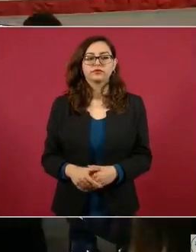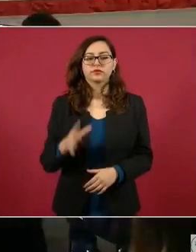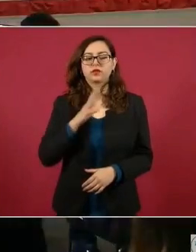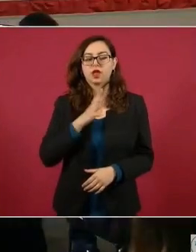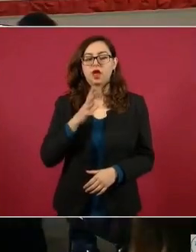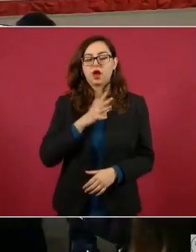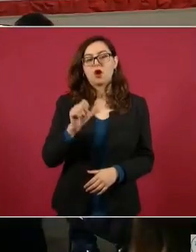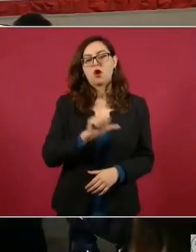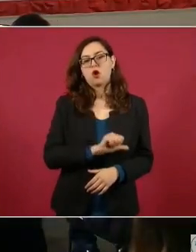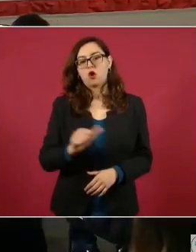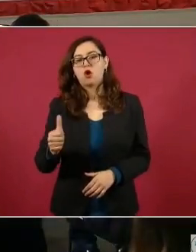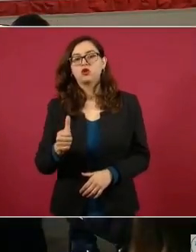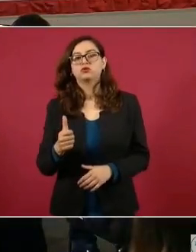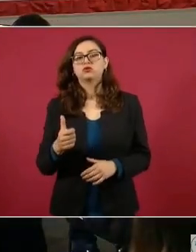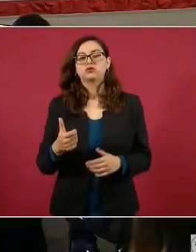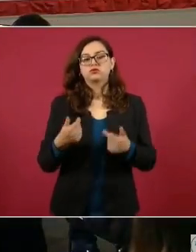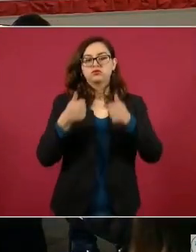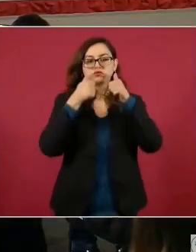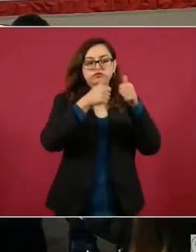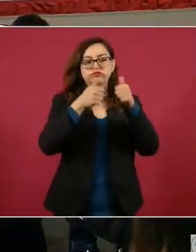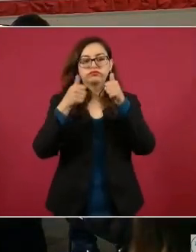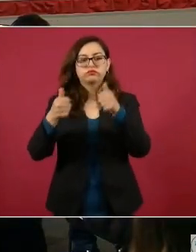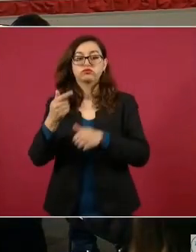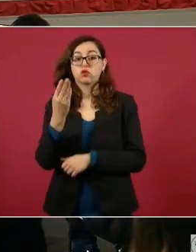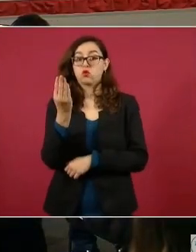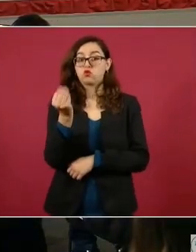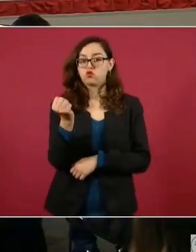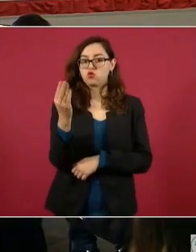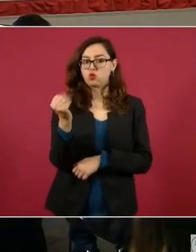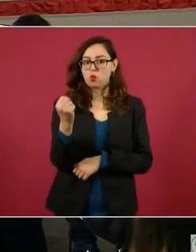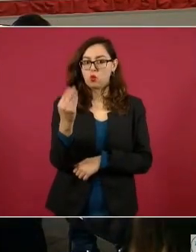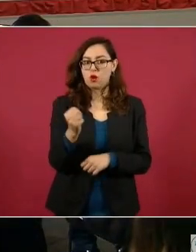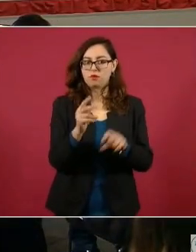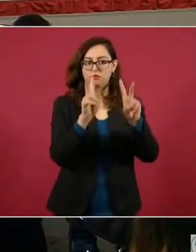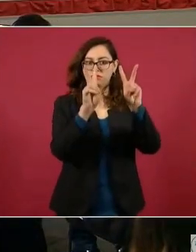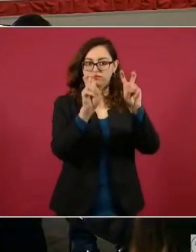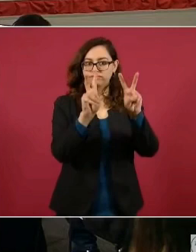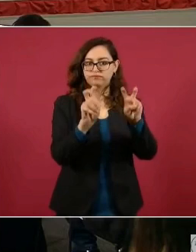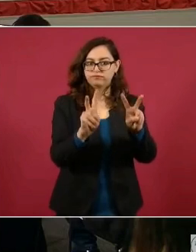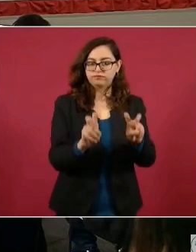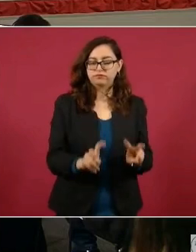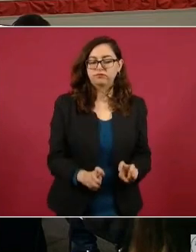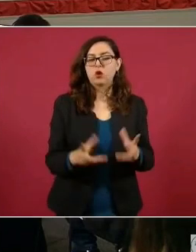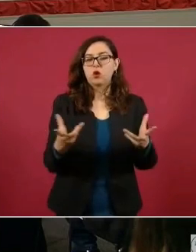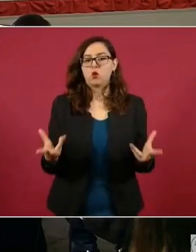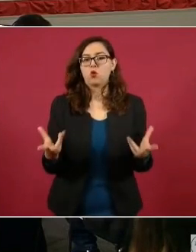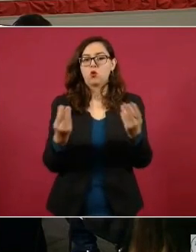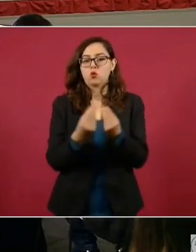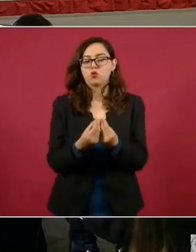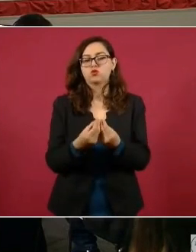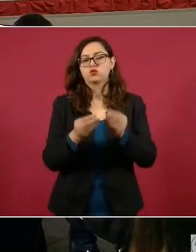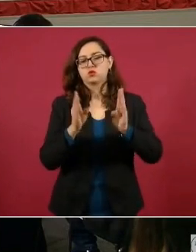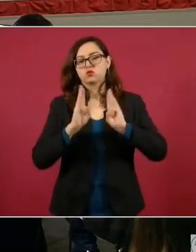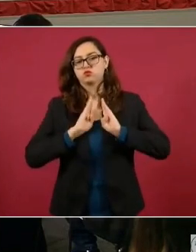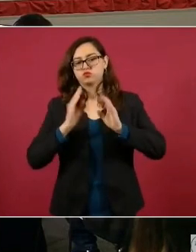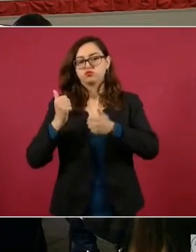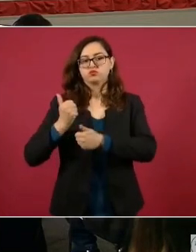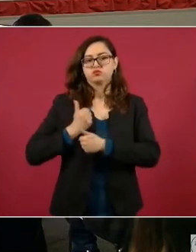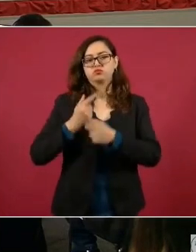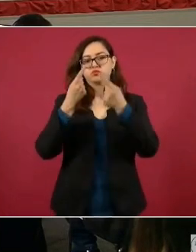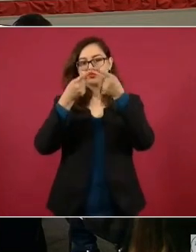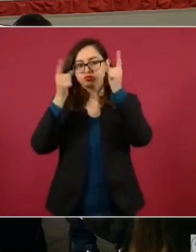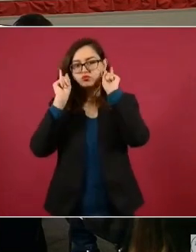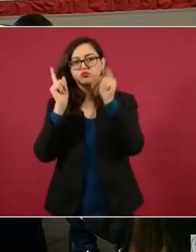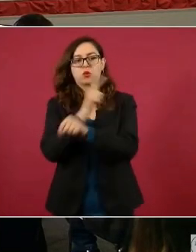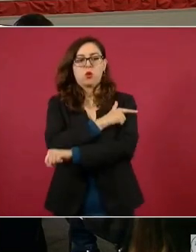misiones más que se cumplen por parte de fuerzas armadas y guardia nacional para dentro del ámbito de la seguridad